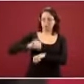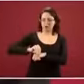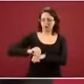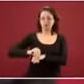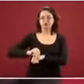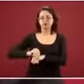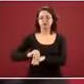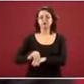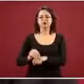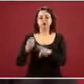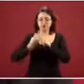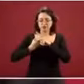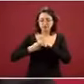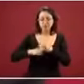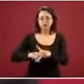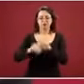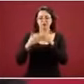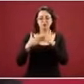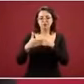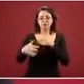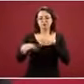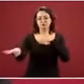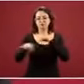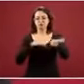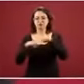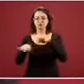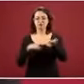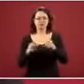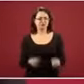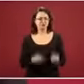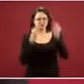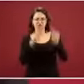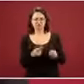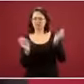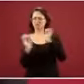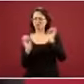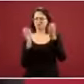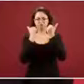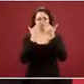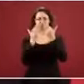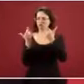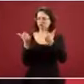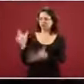para que esta empresa, que no tiene fines de lucro, pueda